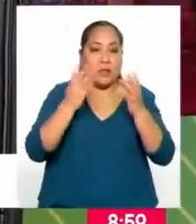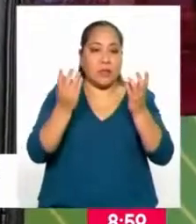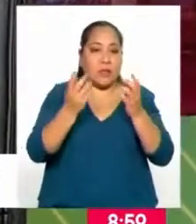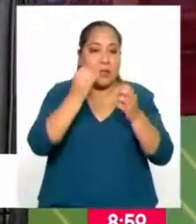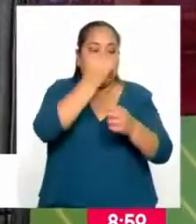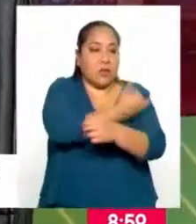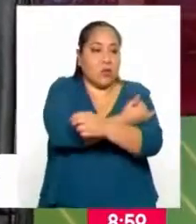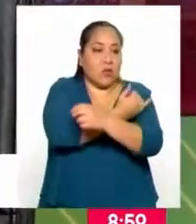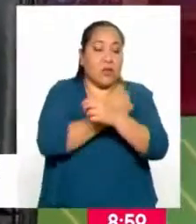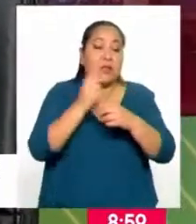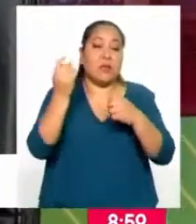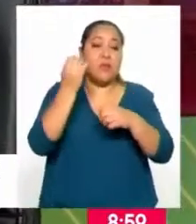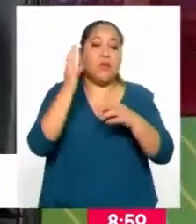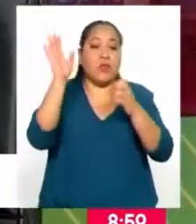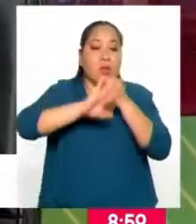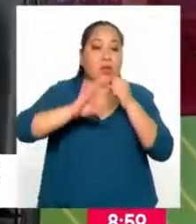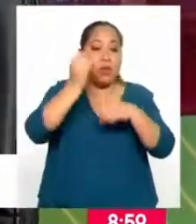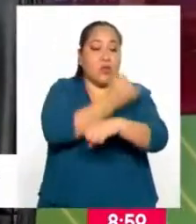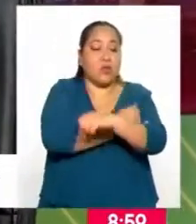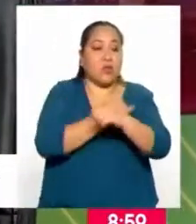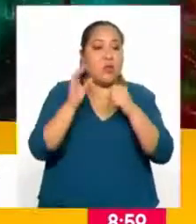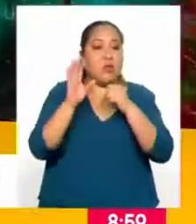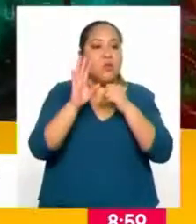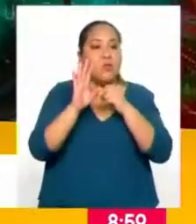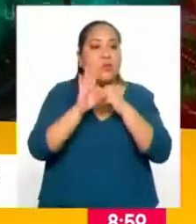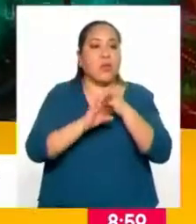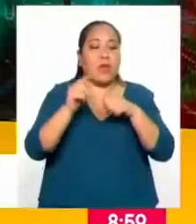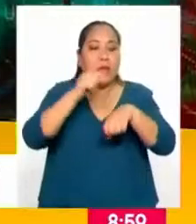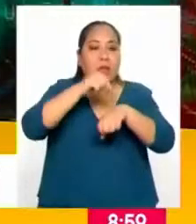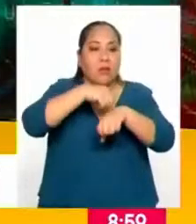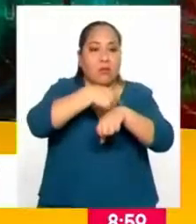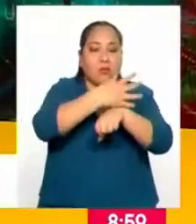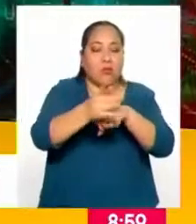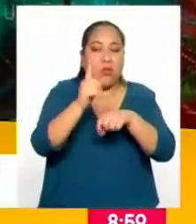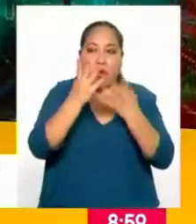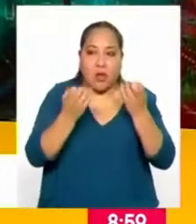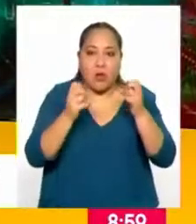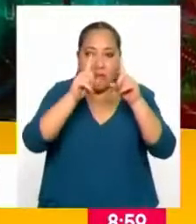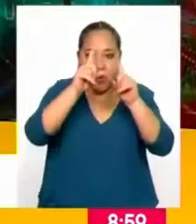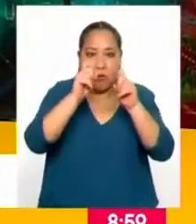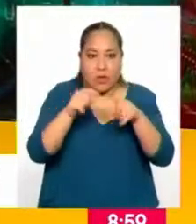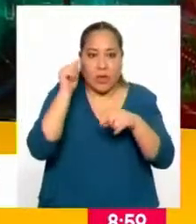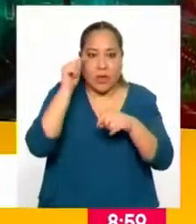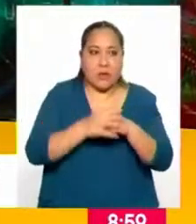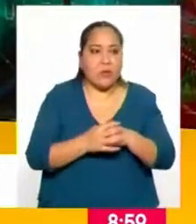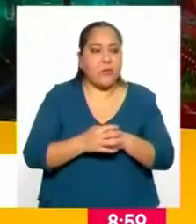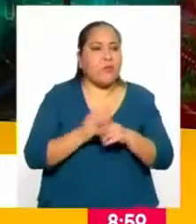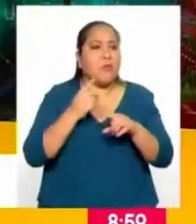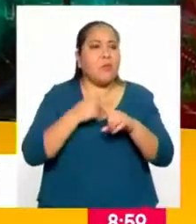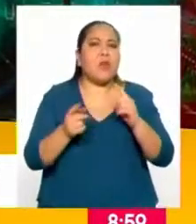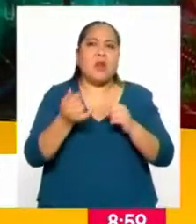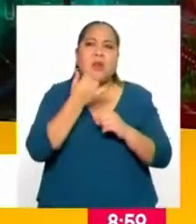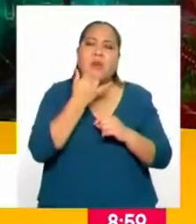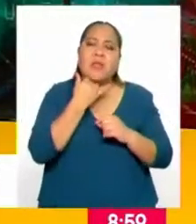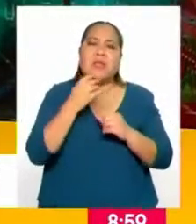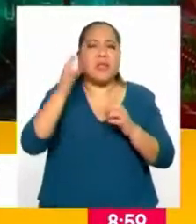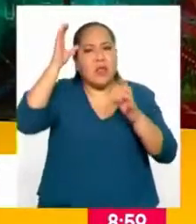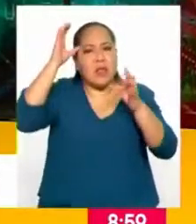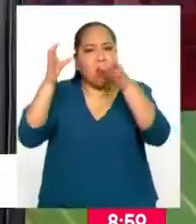está protegiendo la institución presidencial. De acuerdo. Finalmente, porque el tiempo nos gana, pero no quiero dejar de hacerle esta pregunta. Sin embargo, ¿qué sucede si en el Congreso se